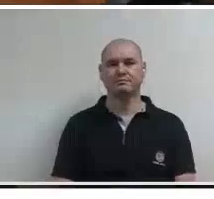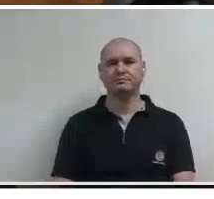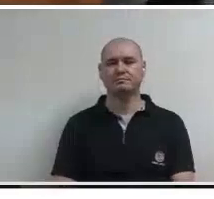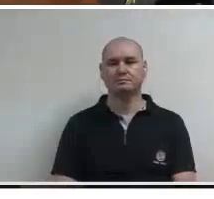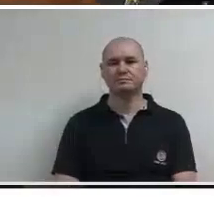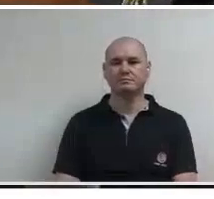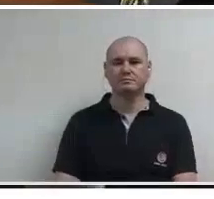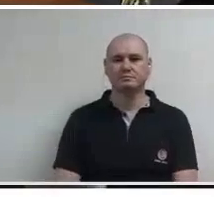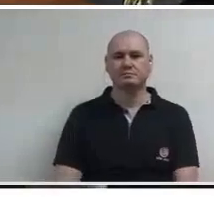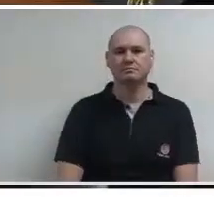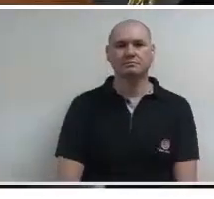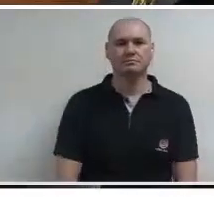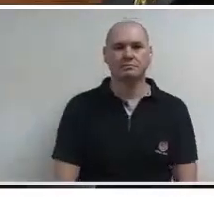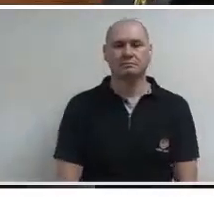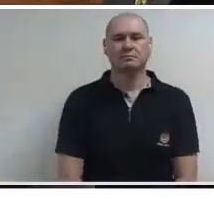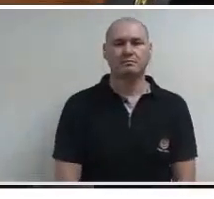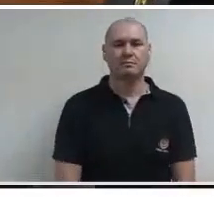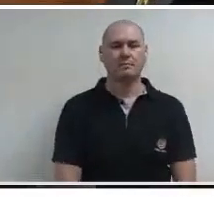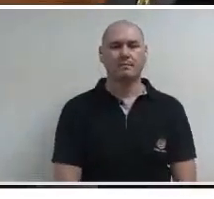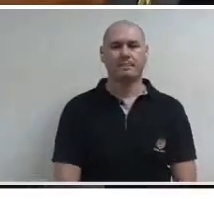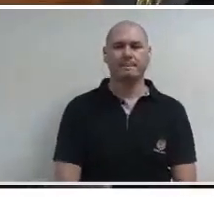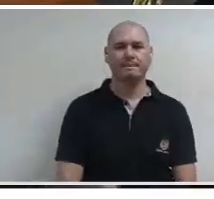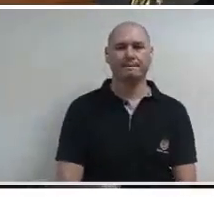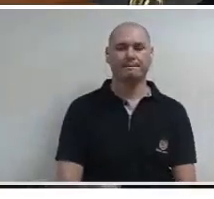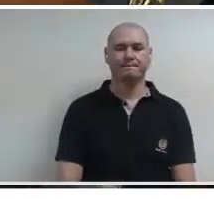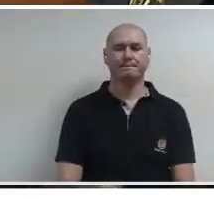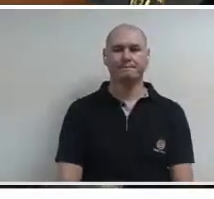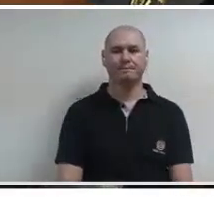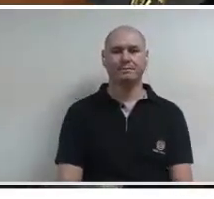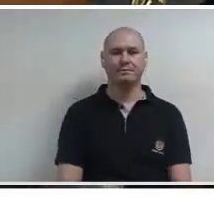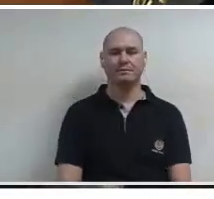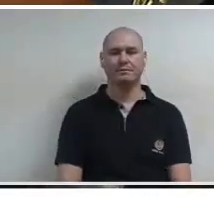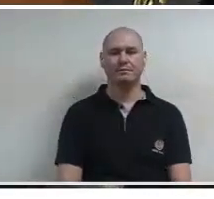Coa cuatía cuera. Rupideja, Epetín.